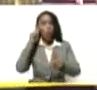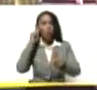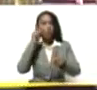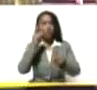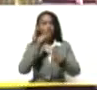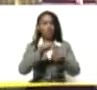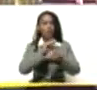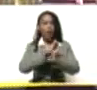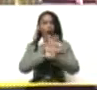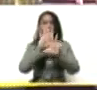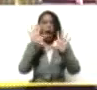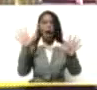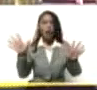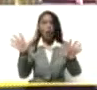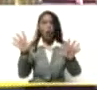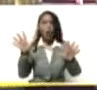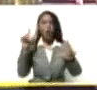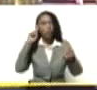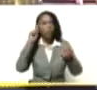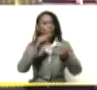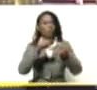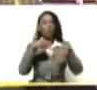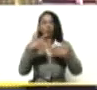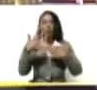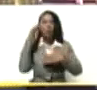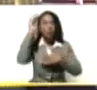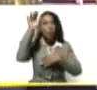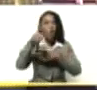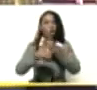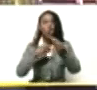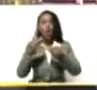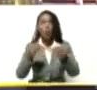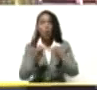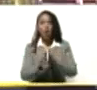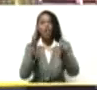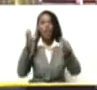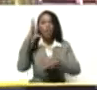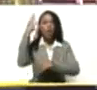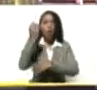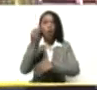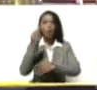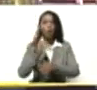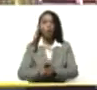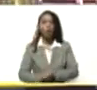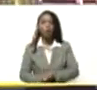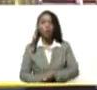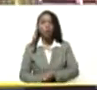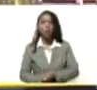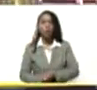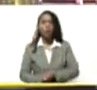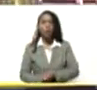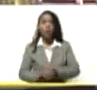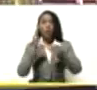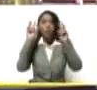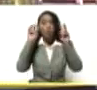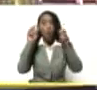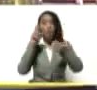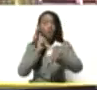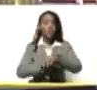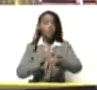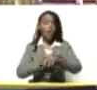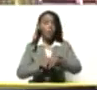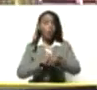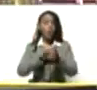clara de hacia dónde vamos, de los grandes logros, una nueva época de transición